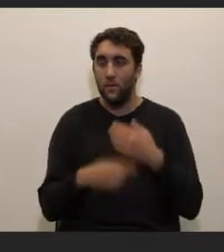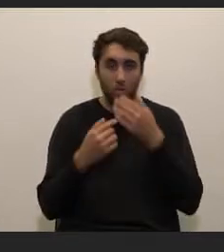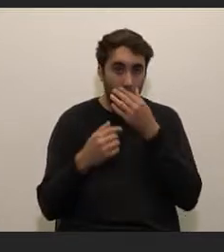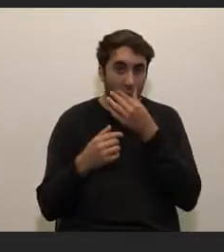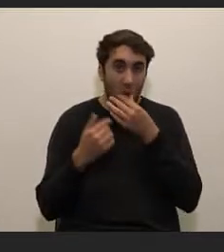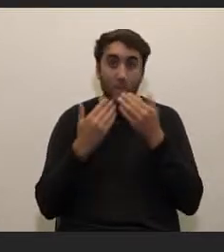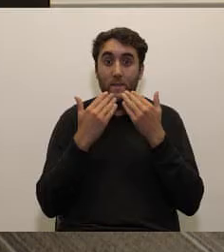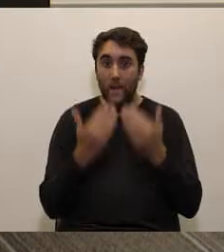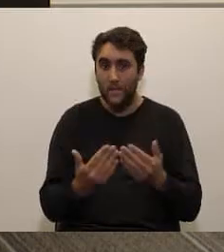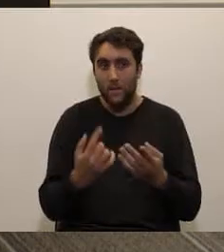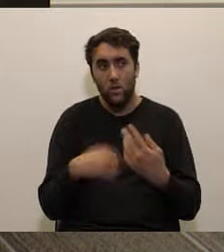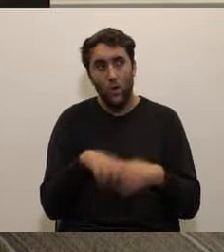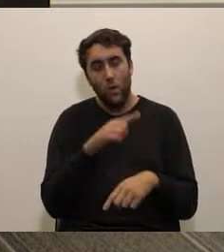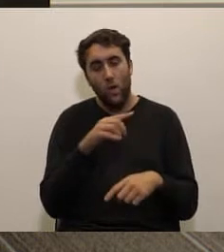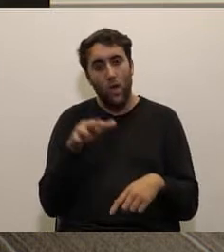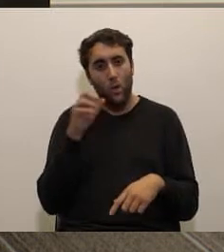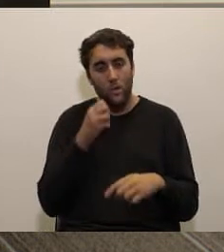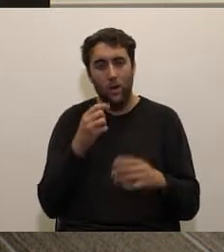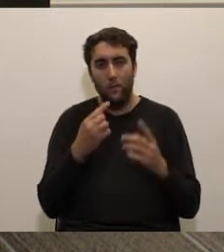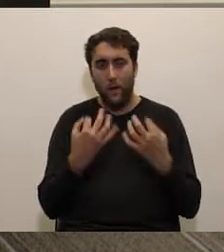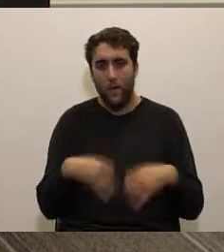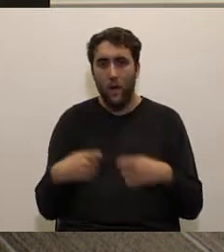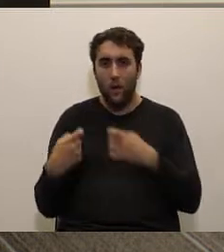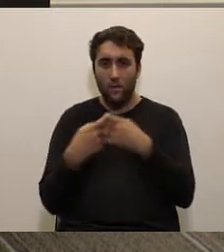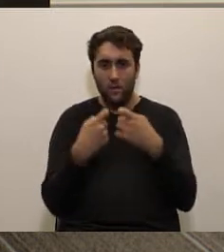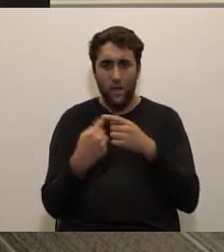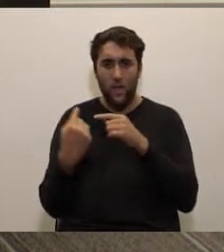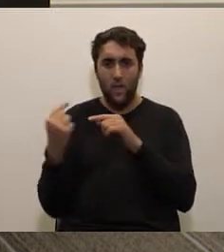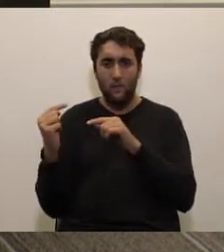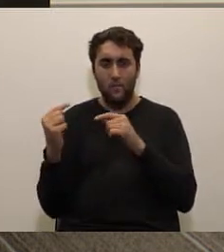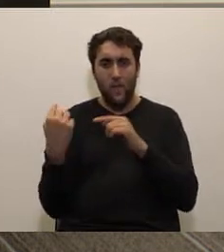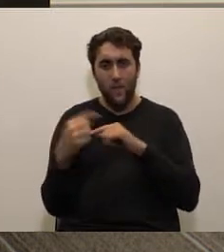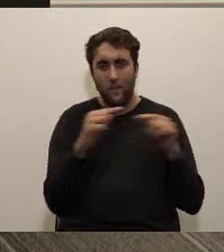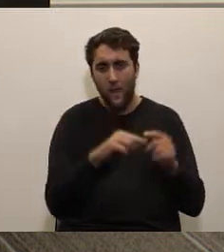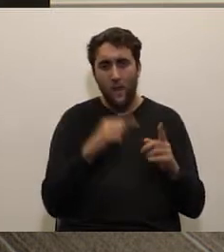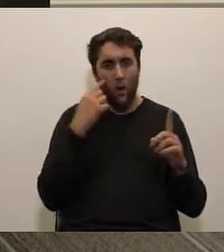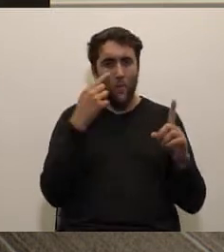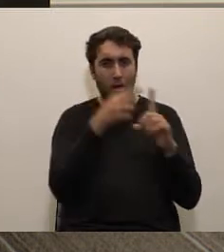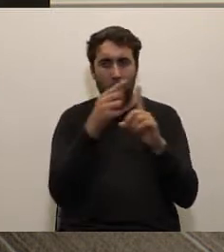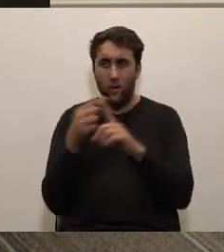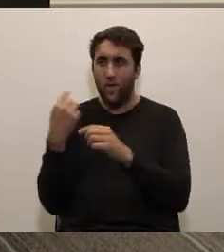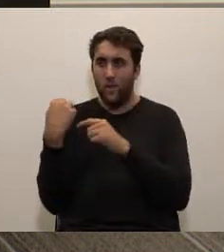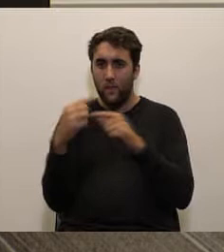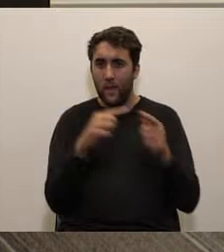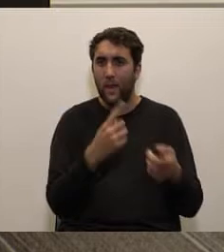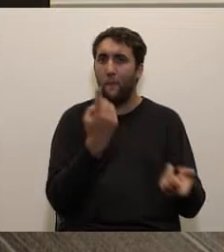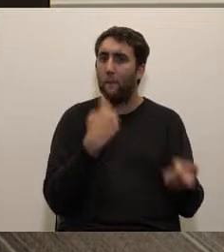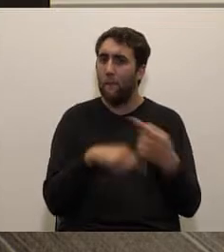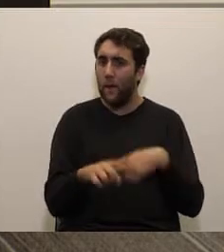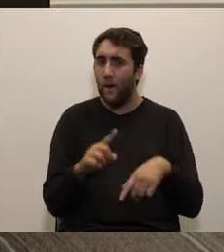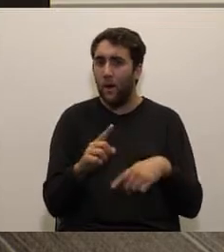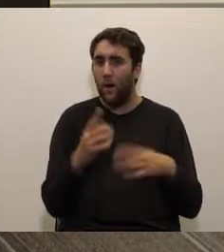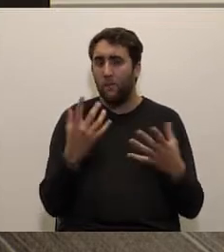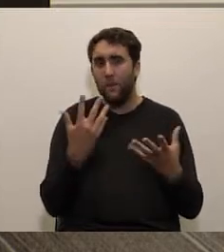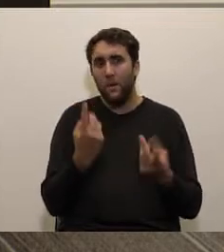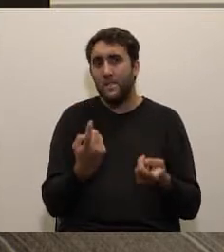Me pasó mientras los escuchaba que son como organizaciones tan distintas y con fines tan distintos que es como que les haría